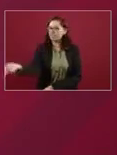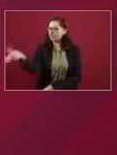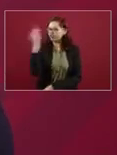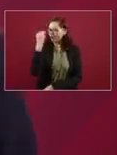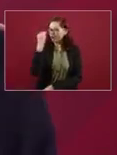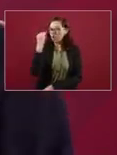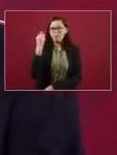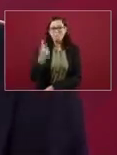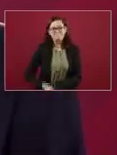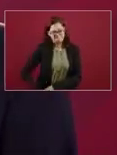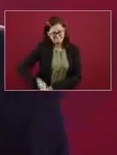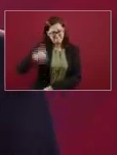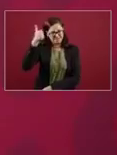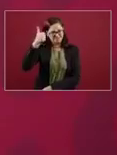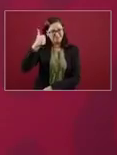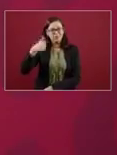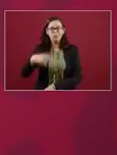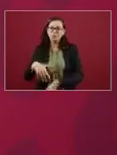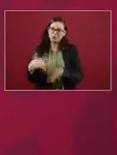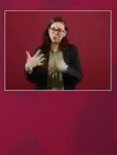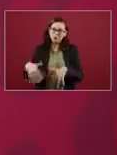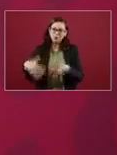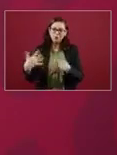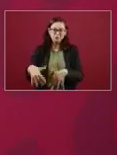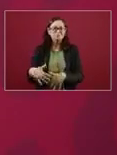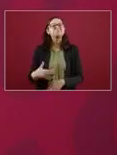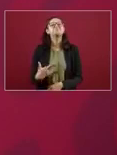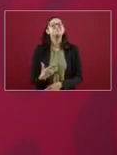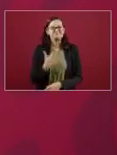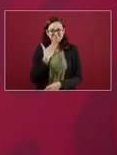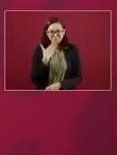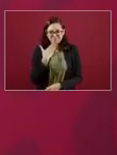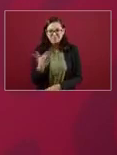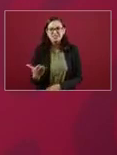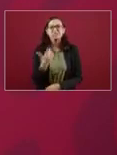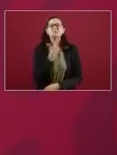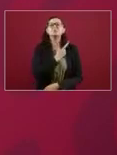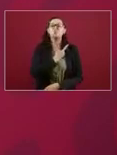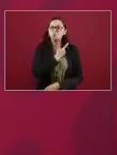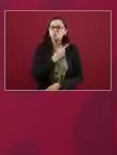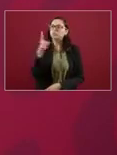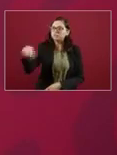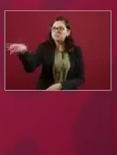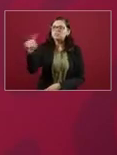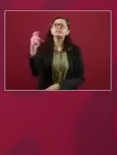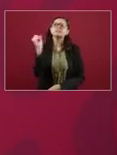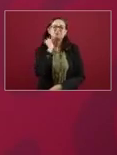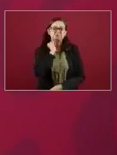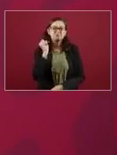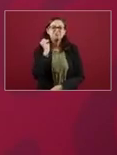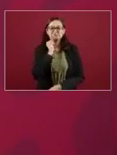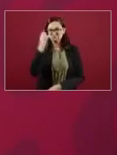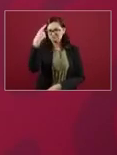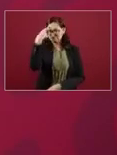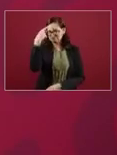algo inédito, y qué bueno que actúan así los senadores,